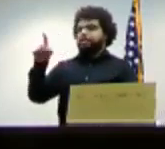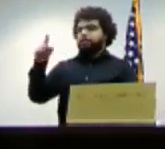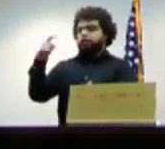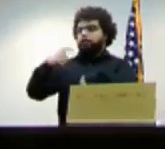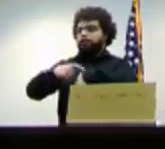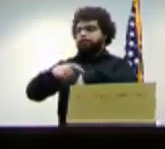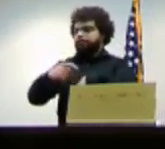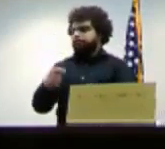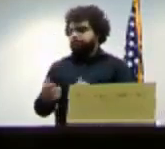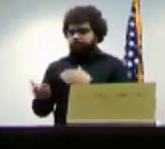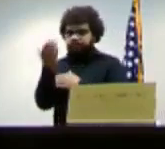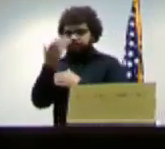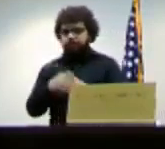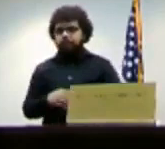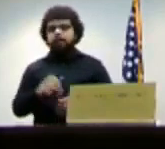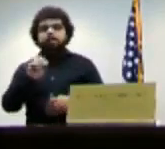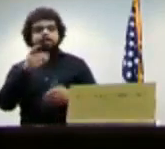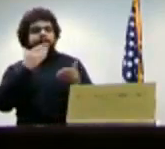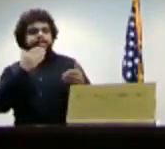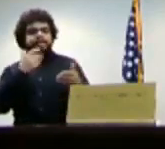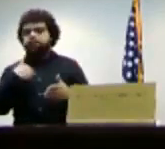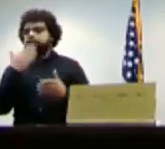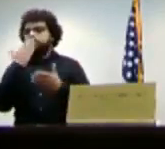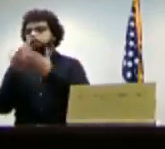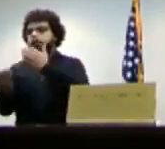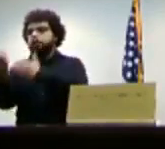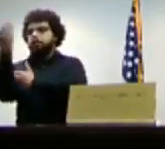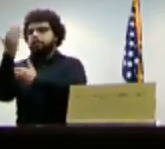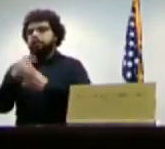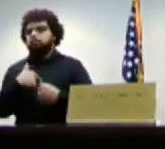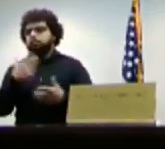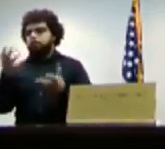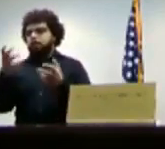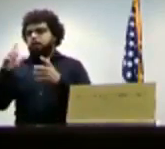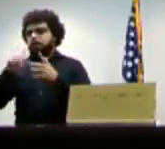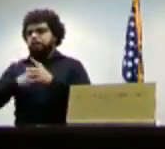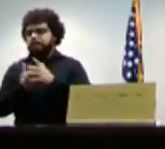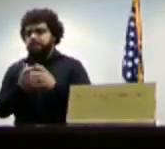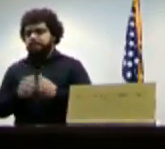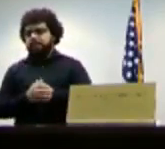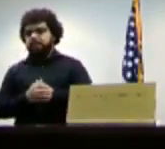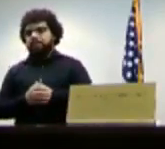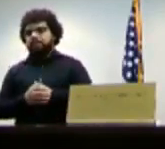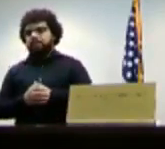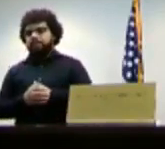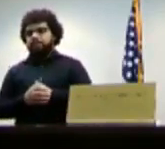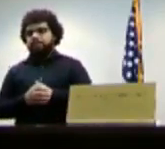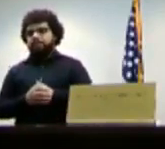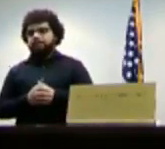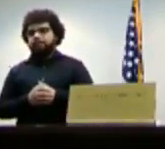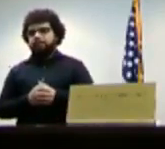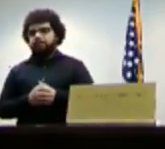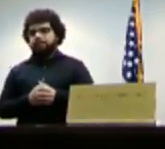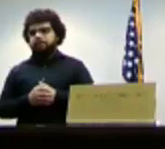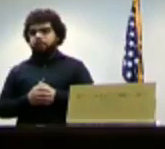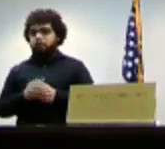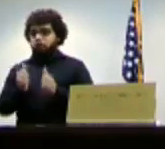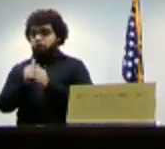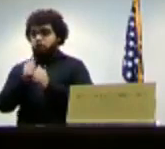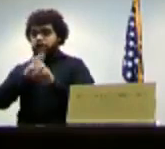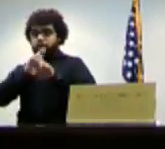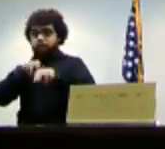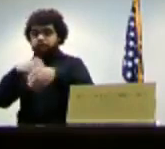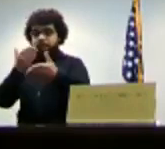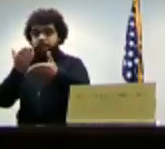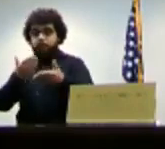Nuevamente, buenos días. Quiero comenzar con esta respuesta que nos dio el